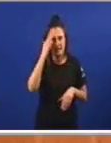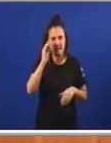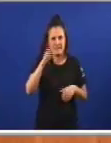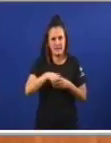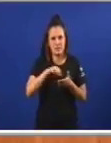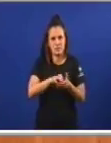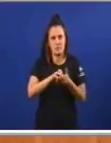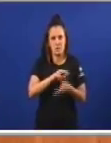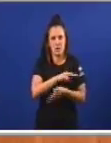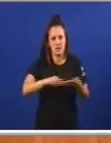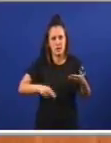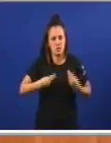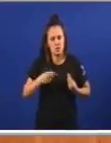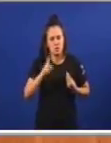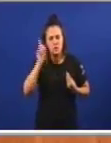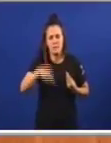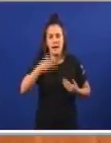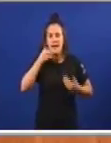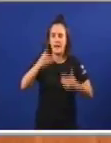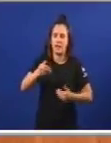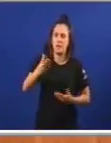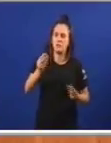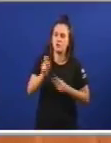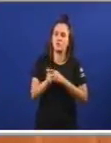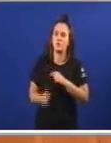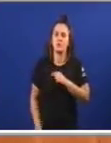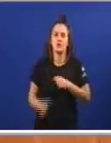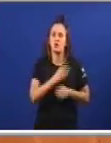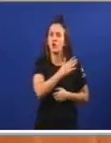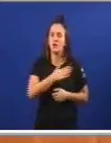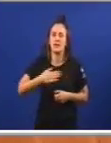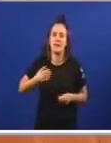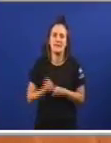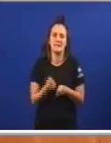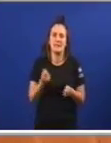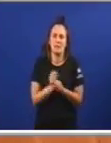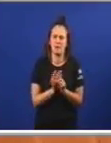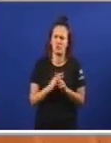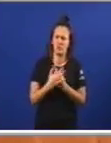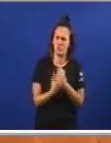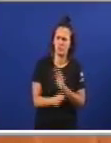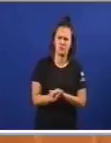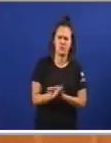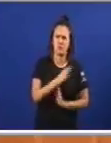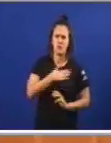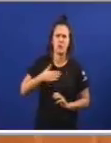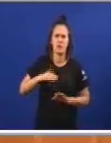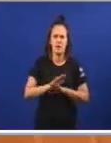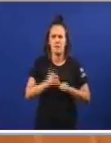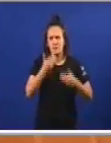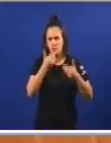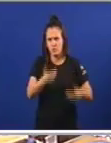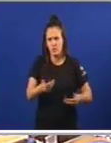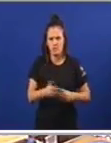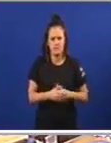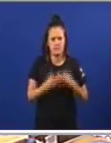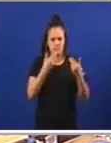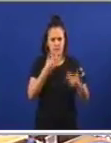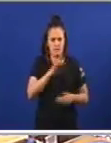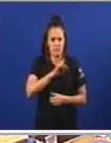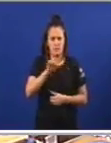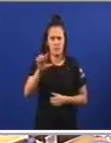de Saúde, senón as profesionais que non queren traballar lóxicamente nestas condicións. Máis nada por agora e moitas gracias. Gracias, señora